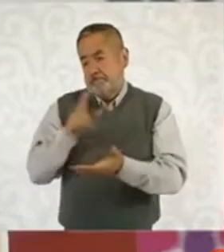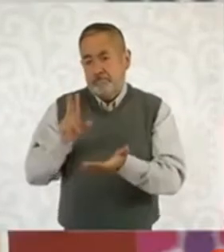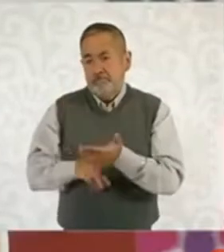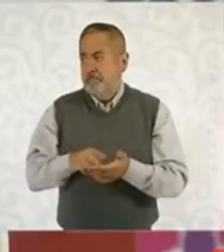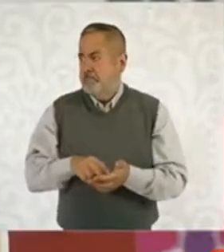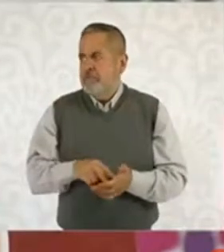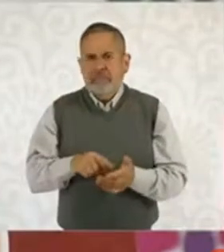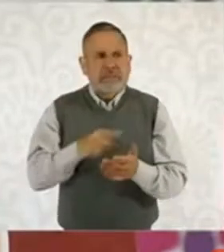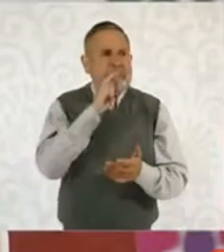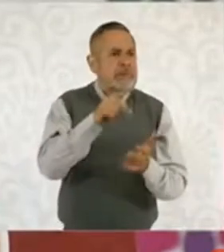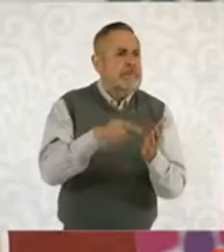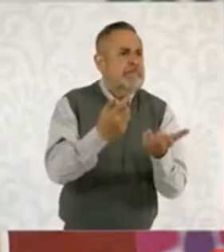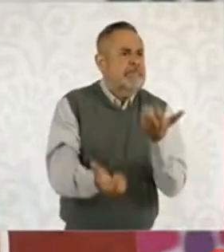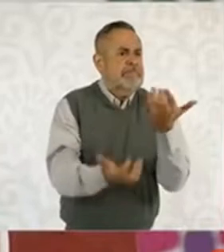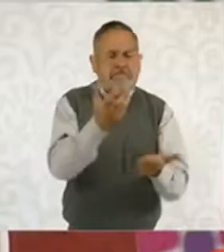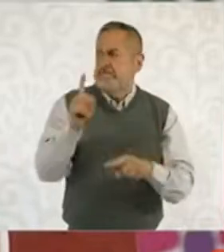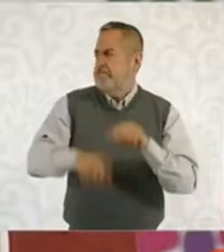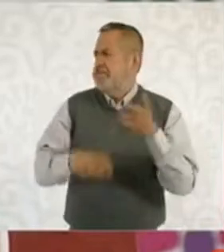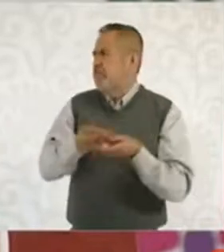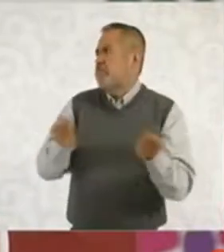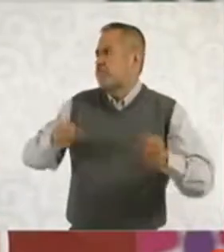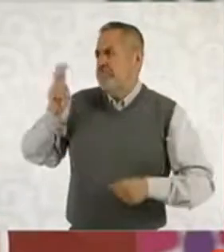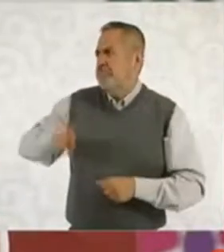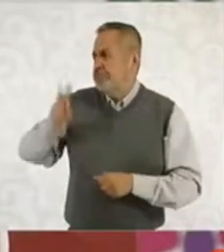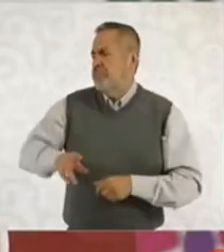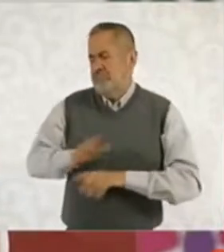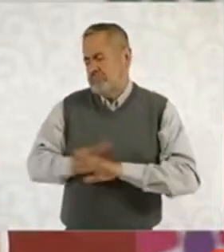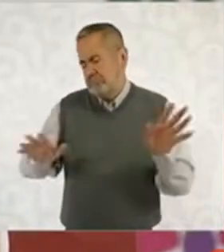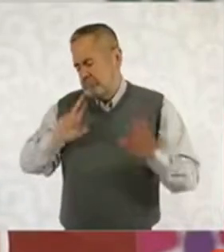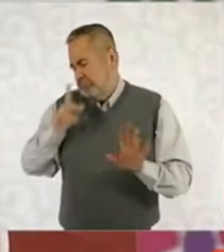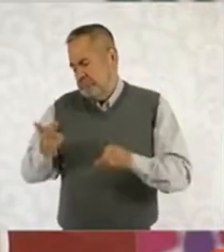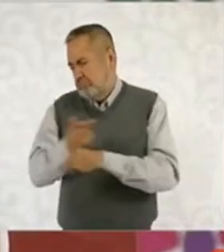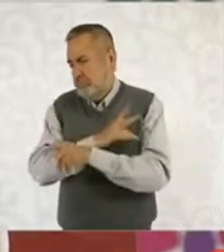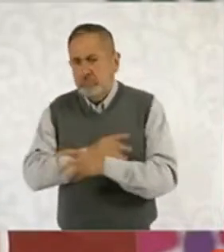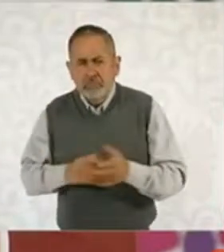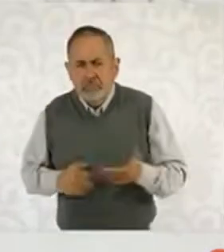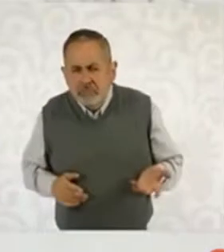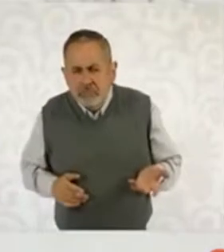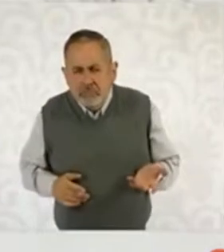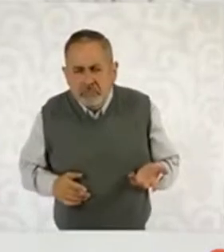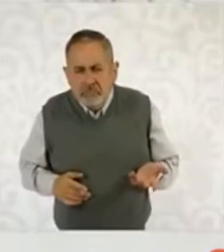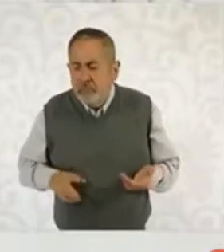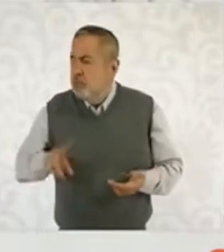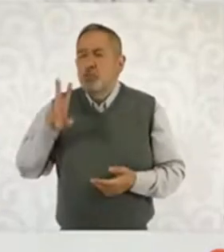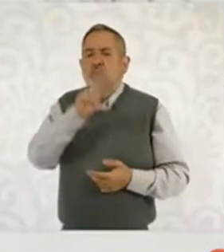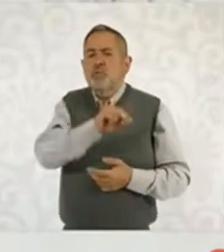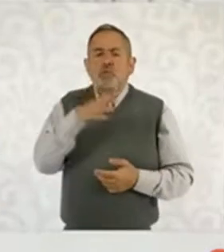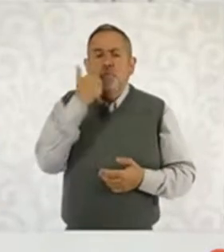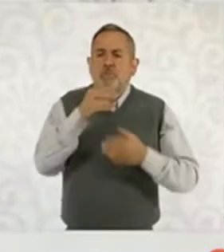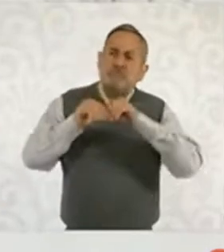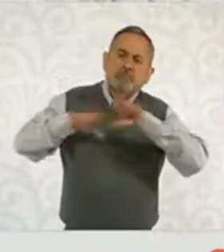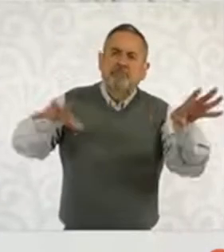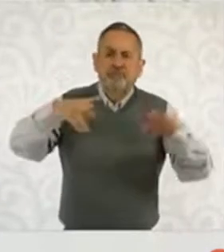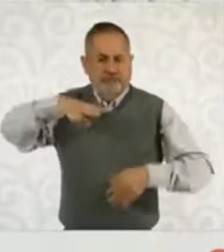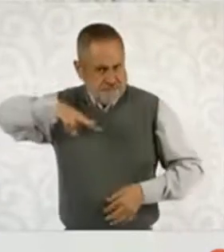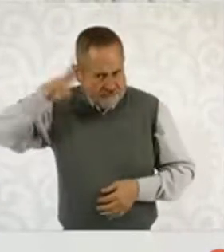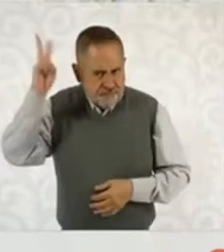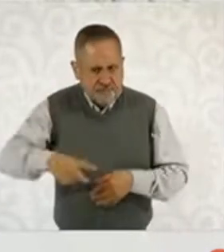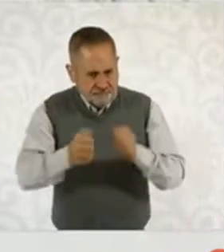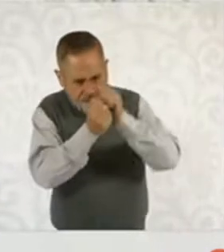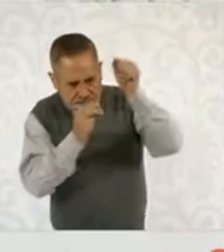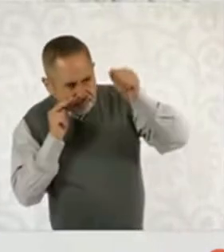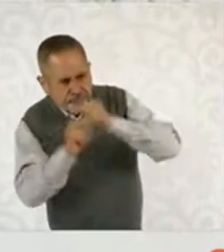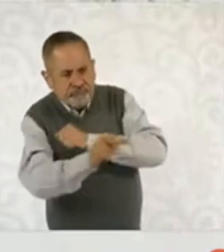las urnas después o quemar las boletas para que nunca se supiera cuál fue el resultado real